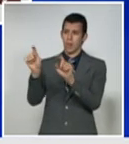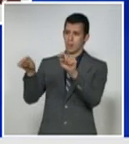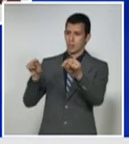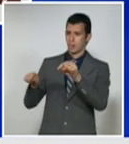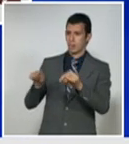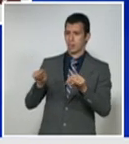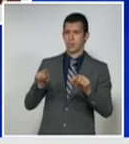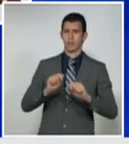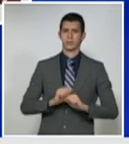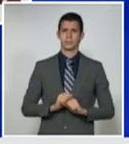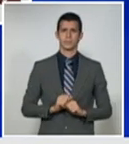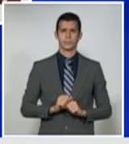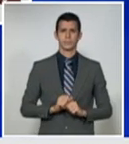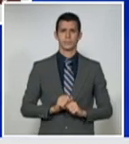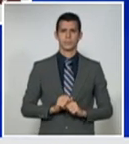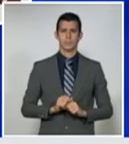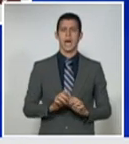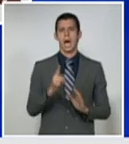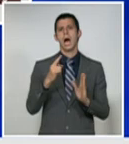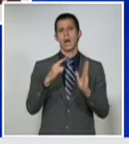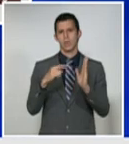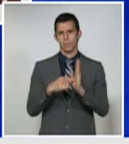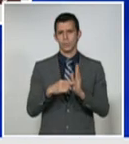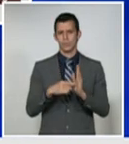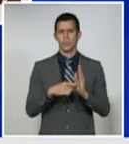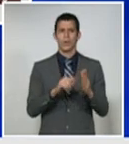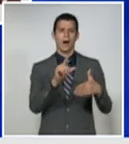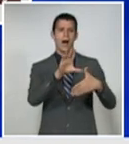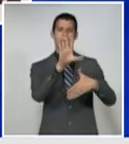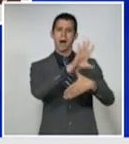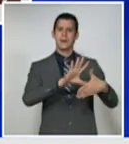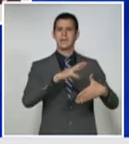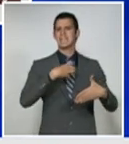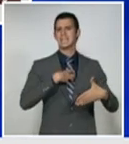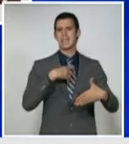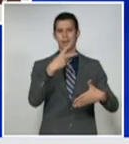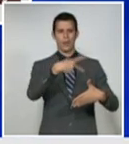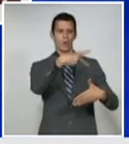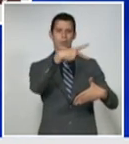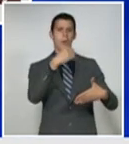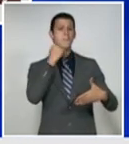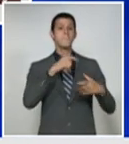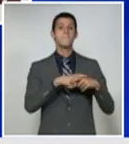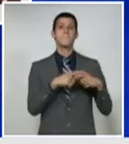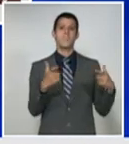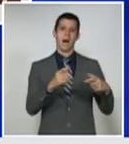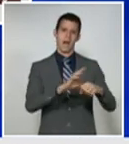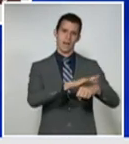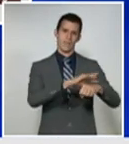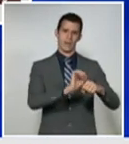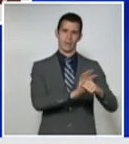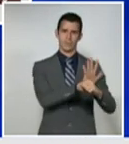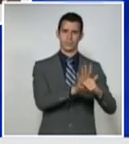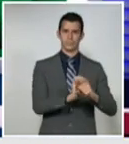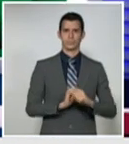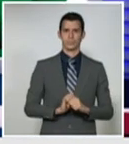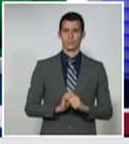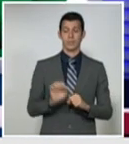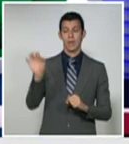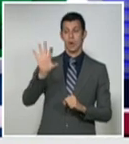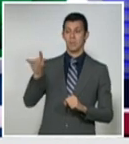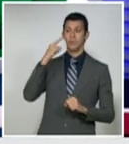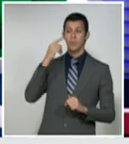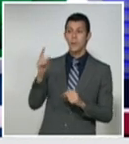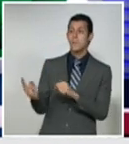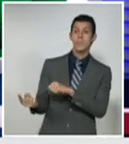pesar de los adelantos científicos, del avance de la vacunación, que también es